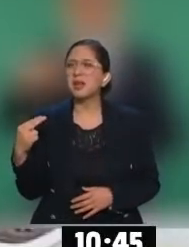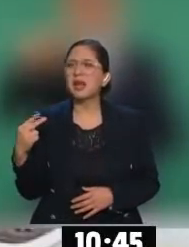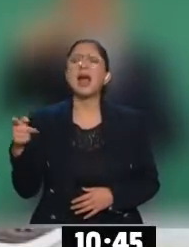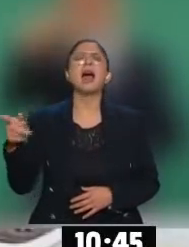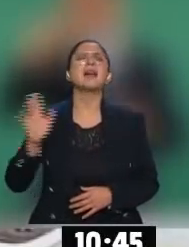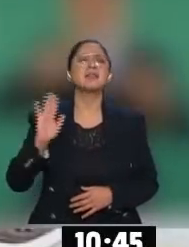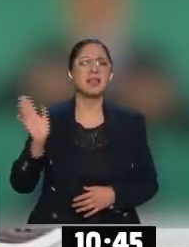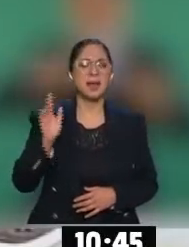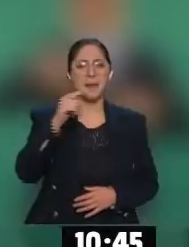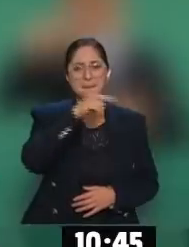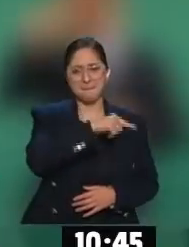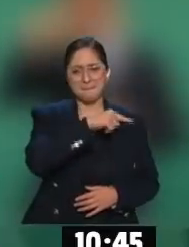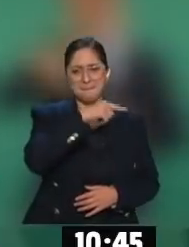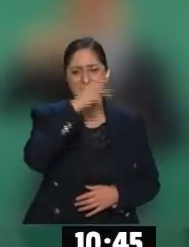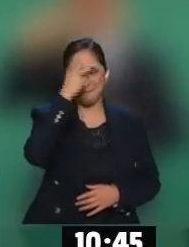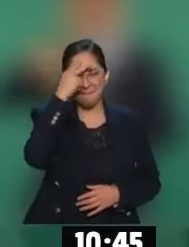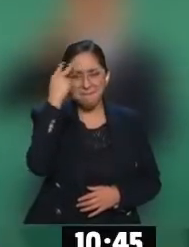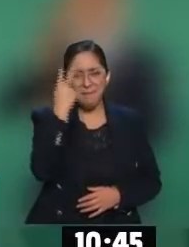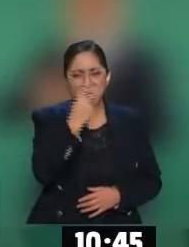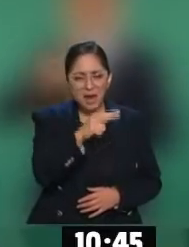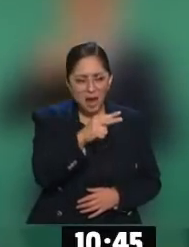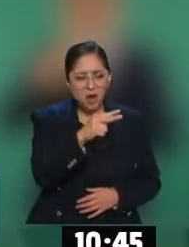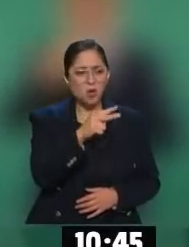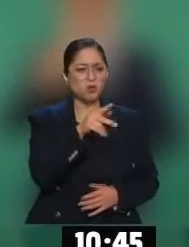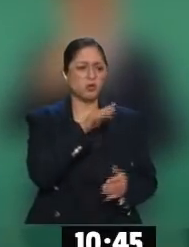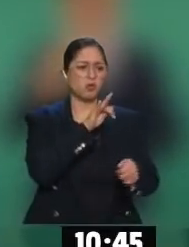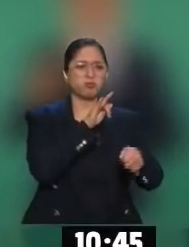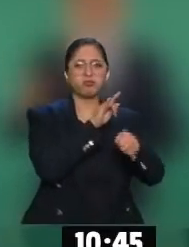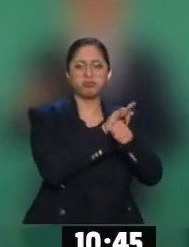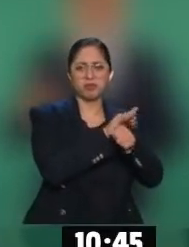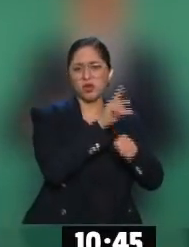mexicanos en favor de la corrupción,